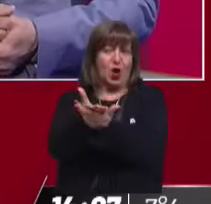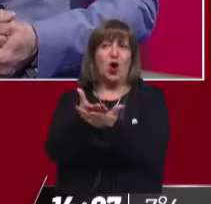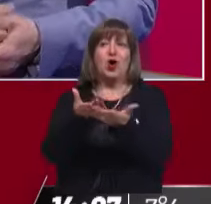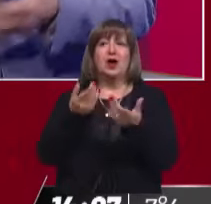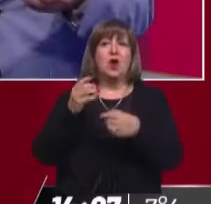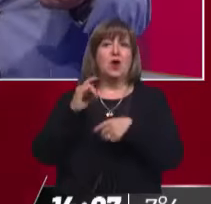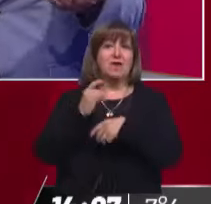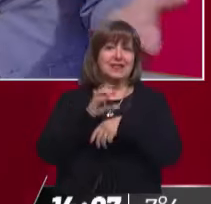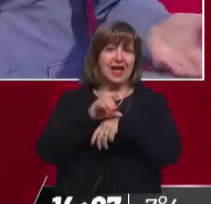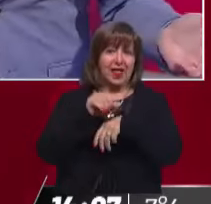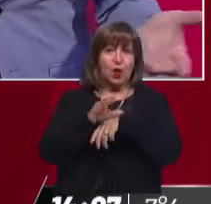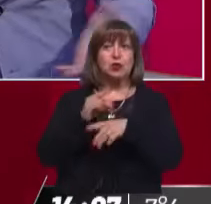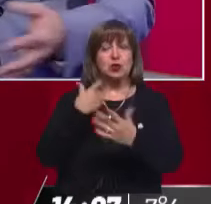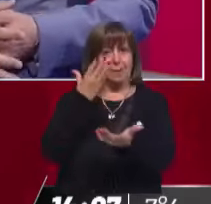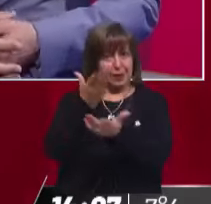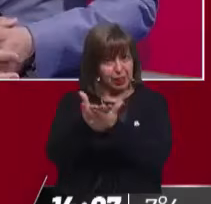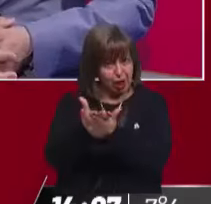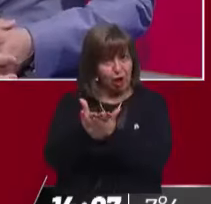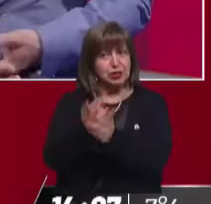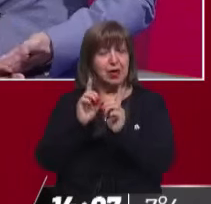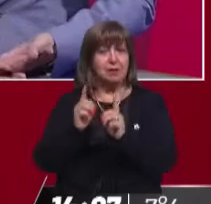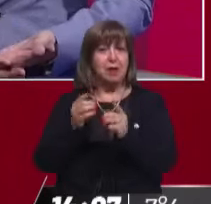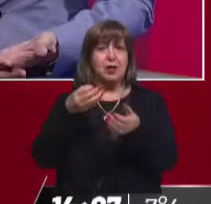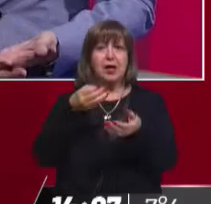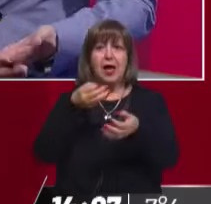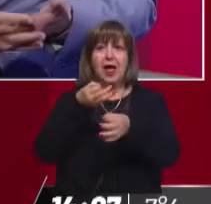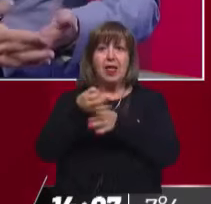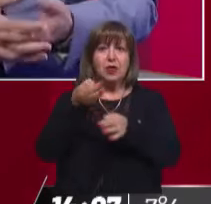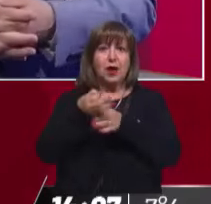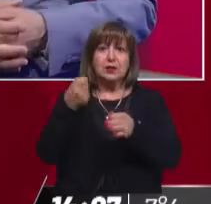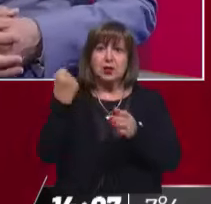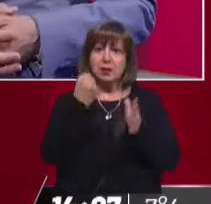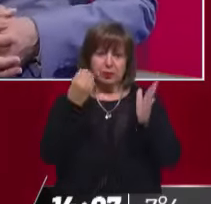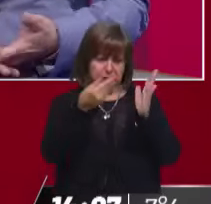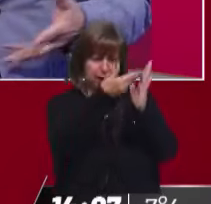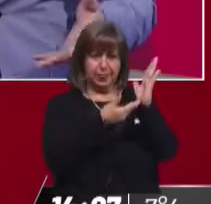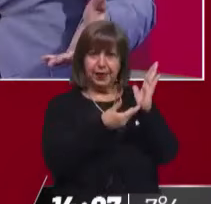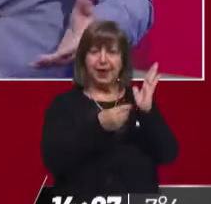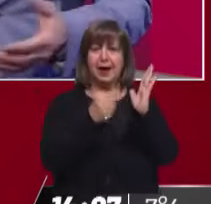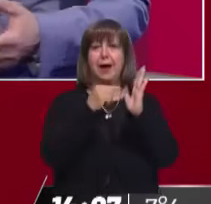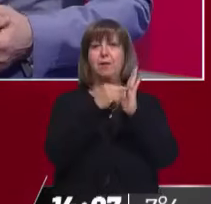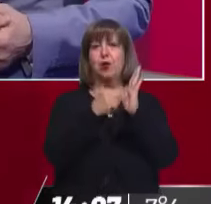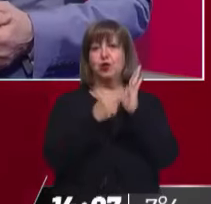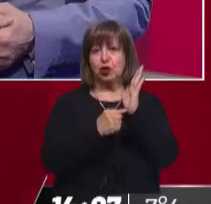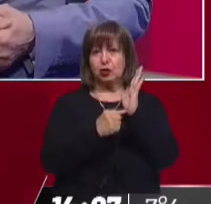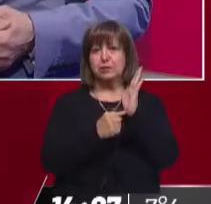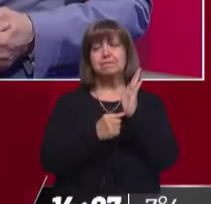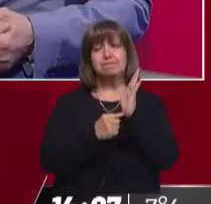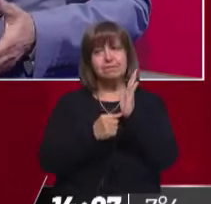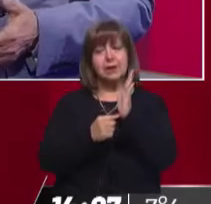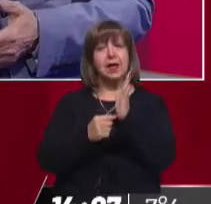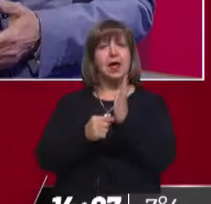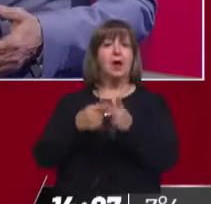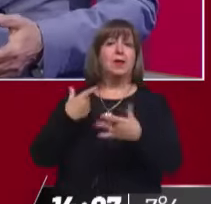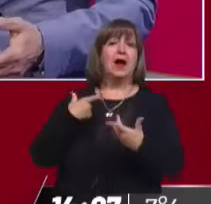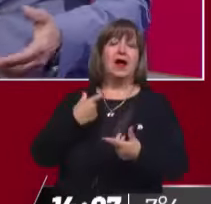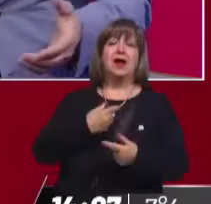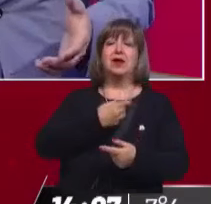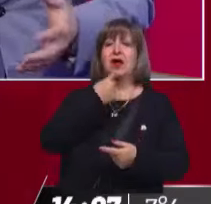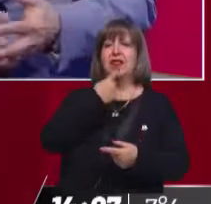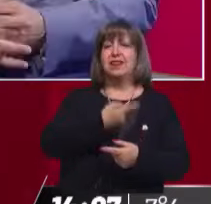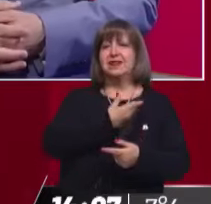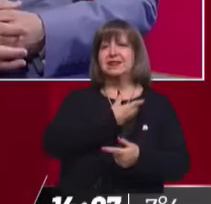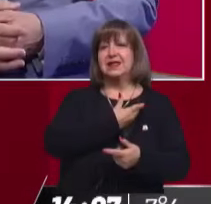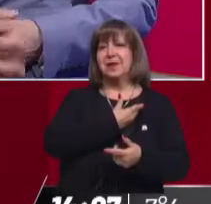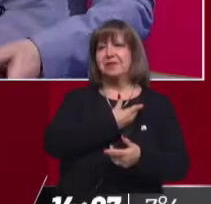Cuyo. Muchos pensadores decían, ¿cómo? La educación es crucial, tiene que estar allí presente. Por más que el presidente Javier Milei decía, no, de punta a punta